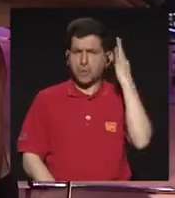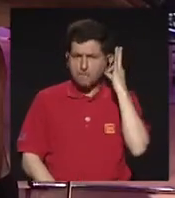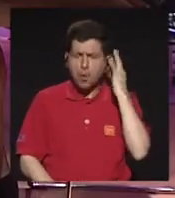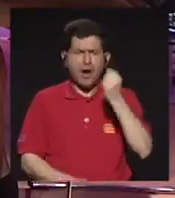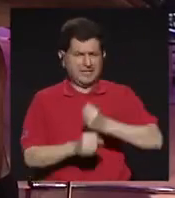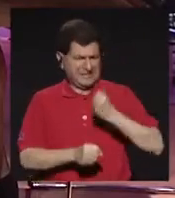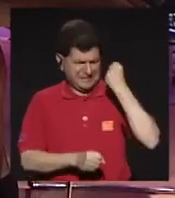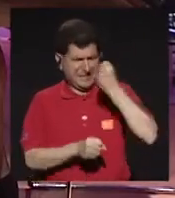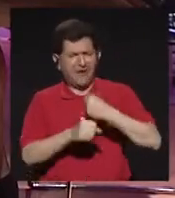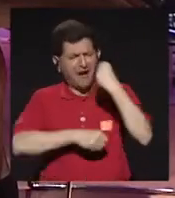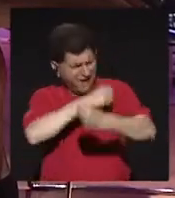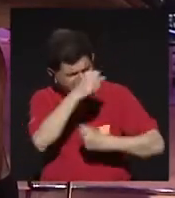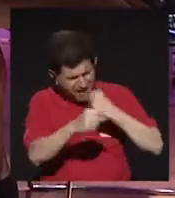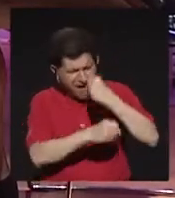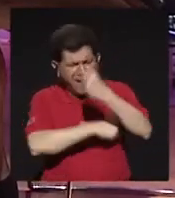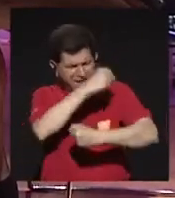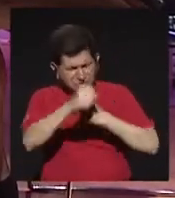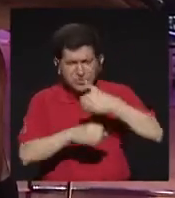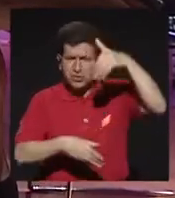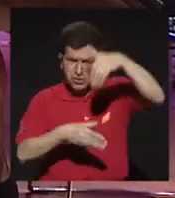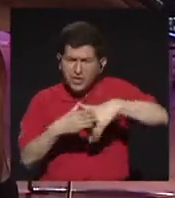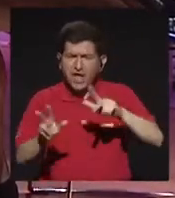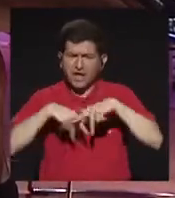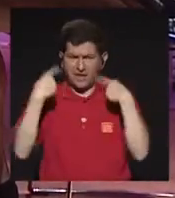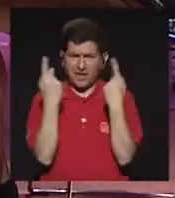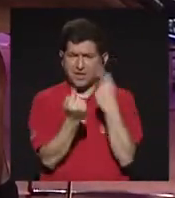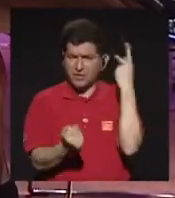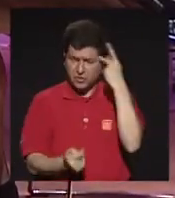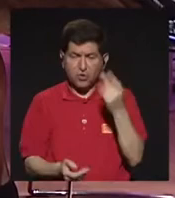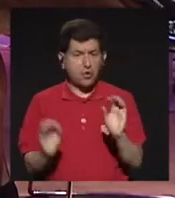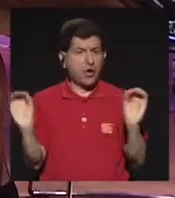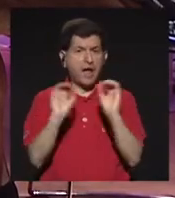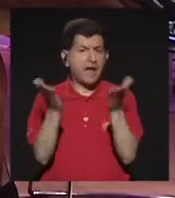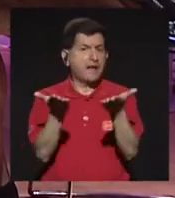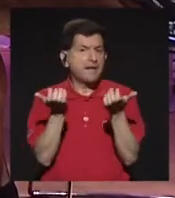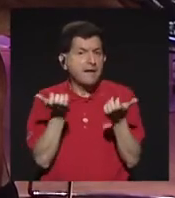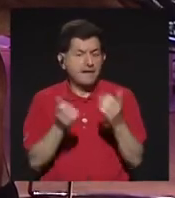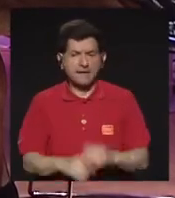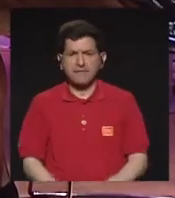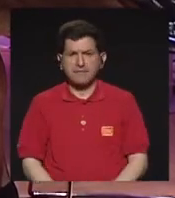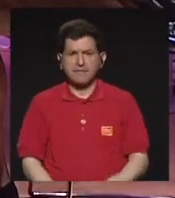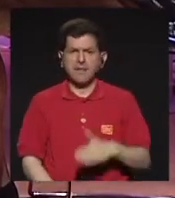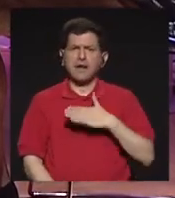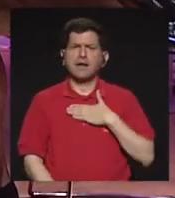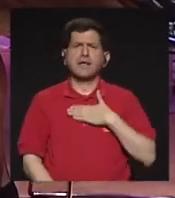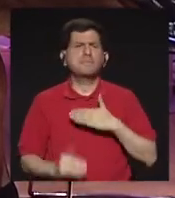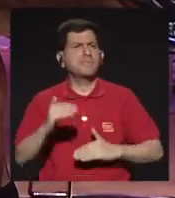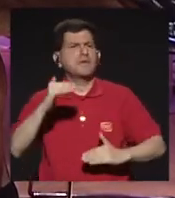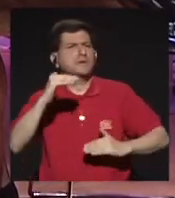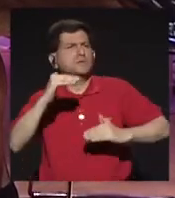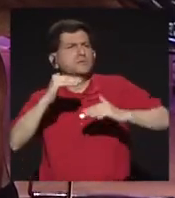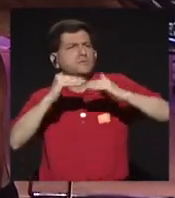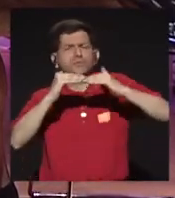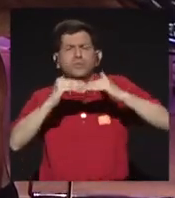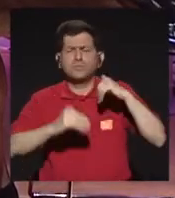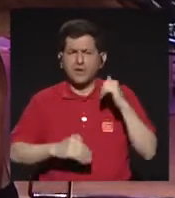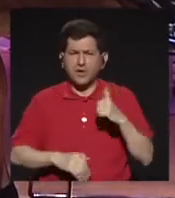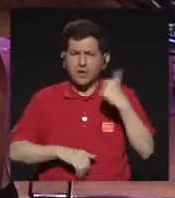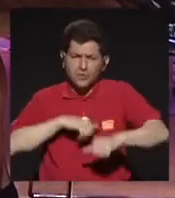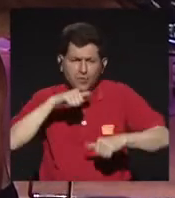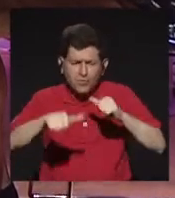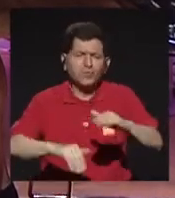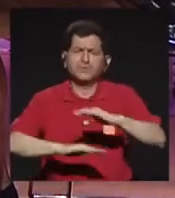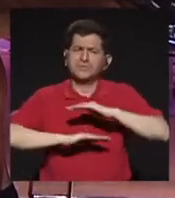que he trabajado por años en un partido político sin aspirar a nada. ¿Y cuál es, digamos, mi máximo esfuerzo